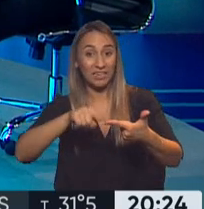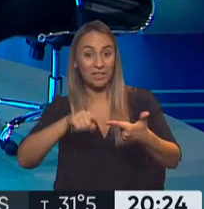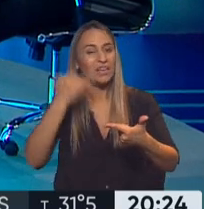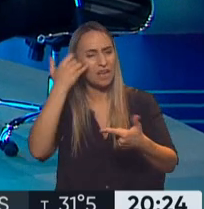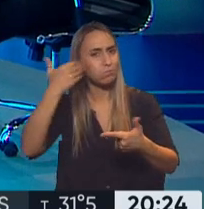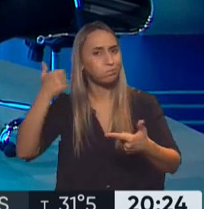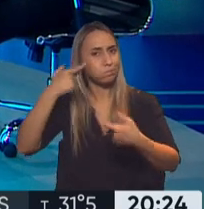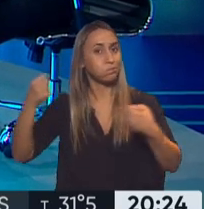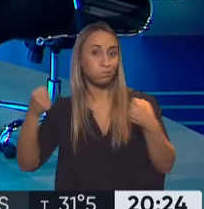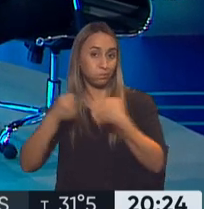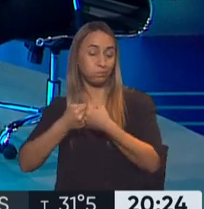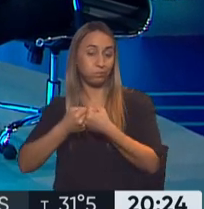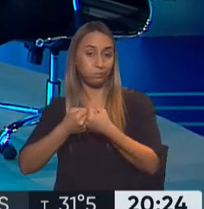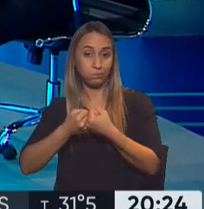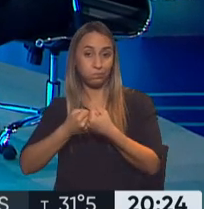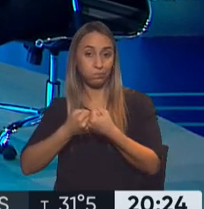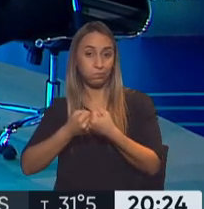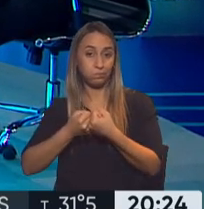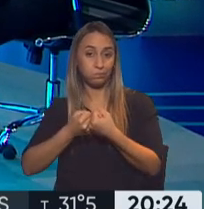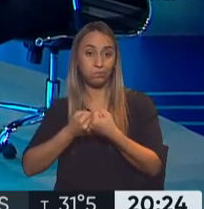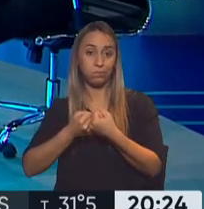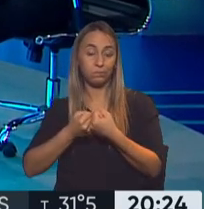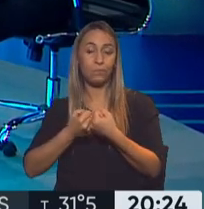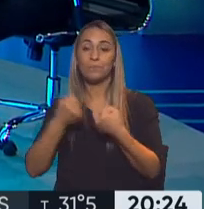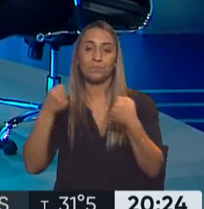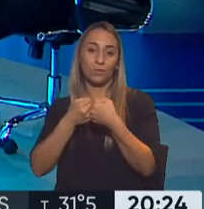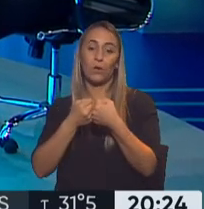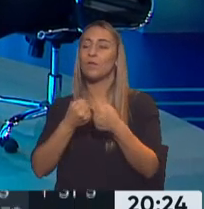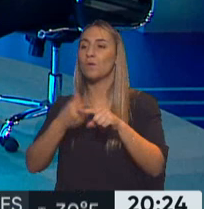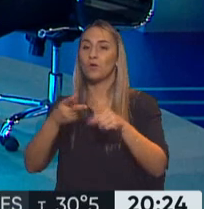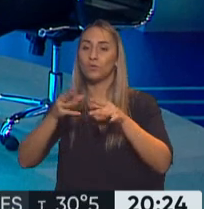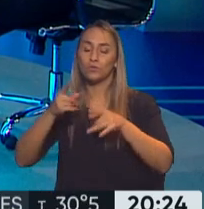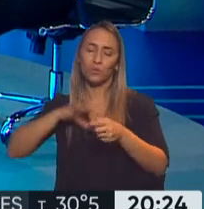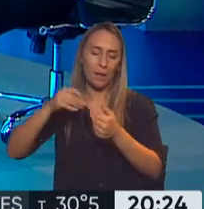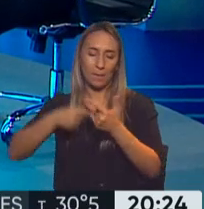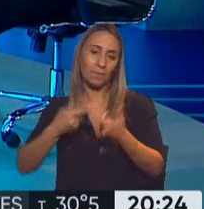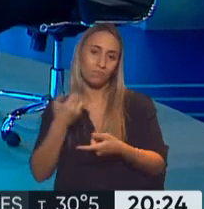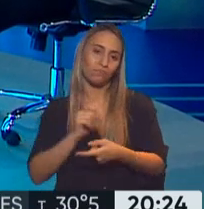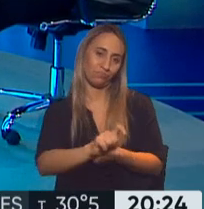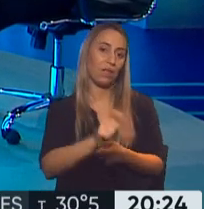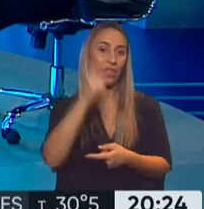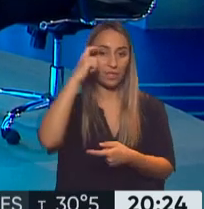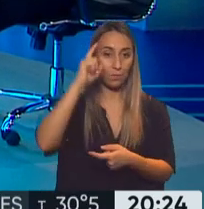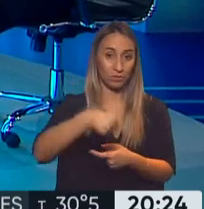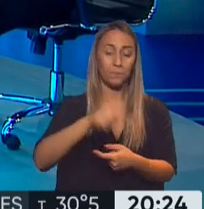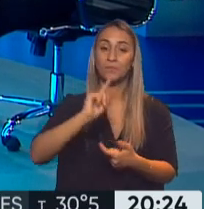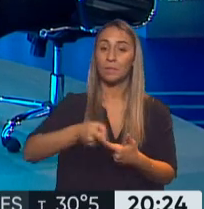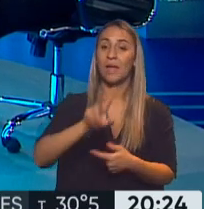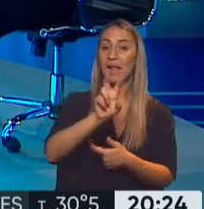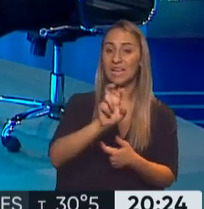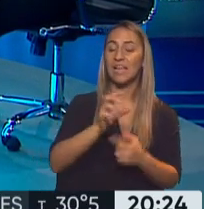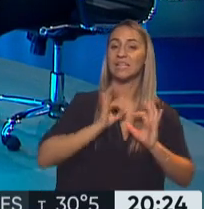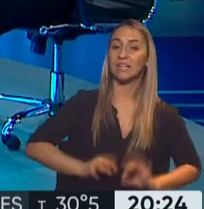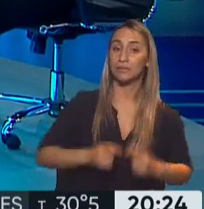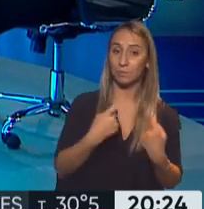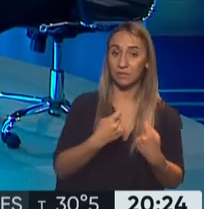también con anterioridad de bueno por parte del acuerdo de paritarias fíjate qué más tenemos alquileres expensas y sumamos también